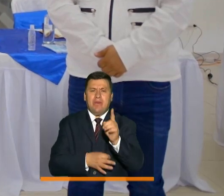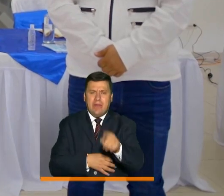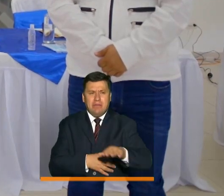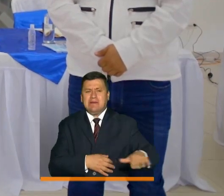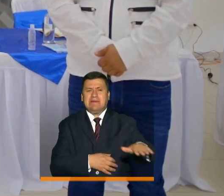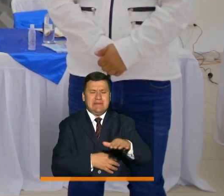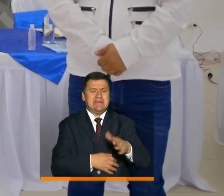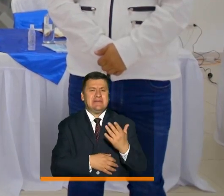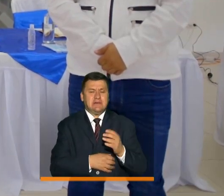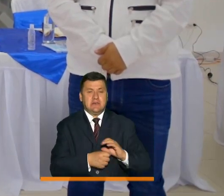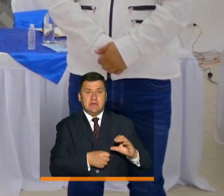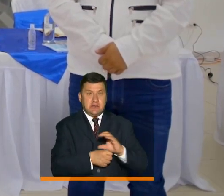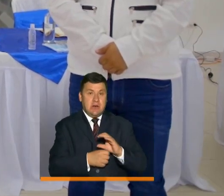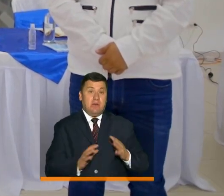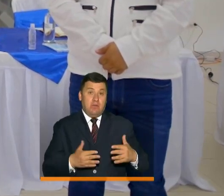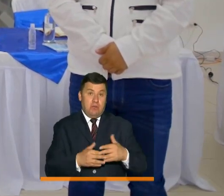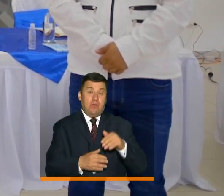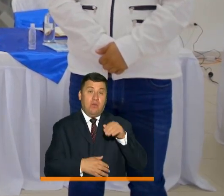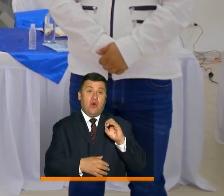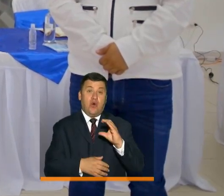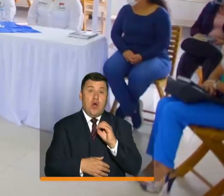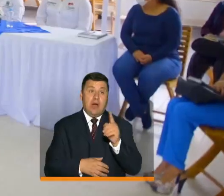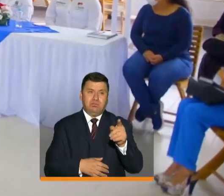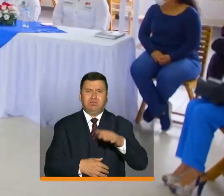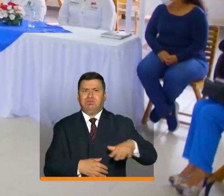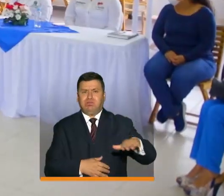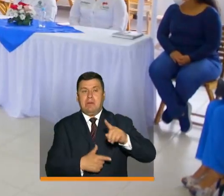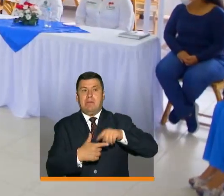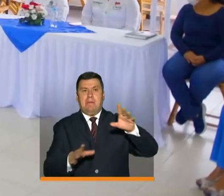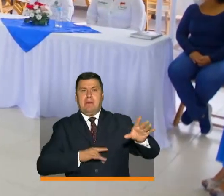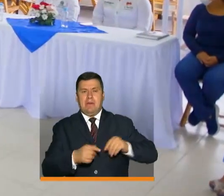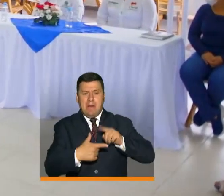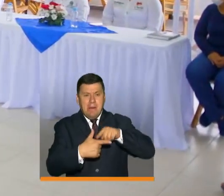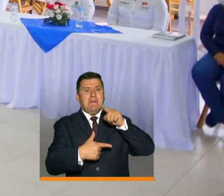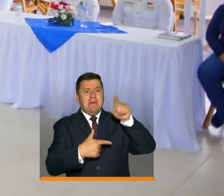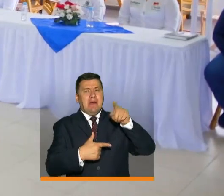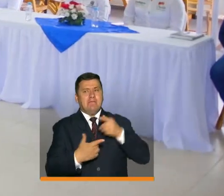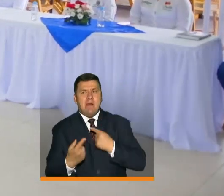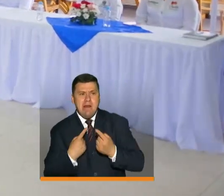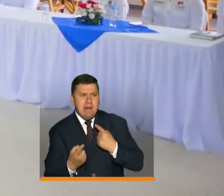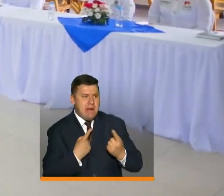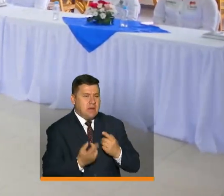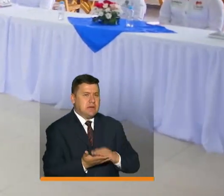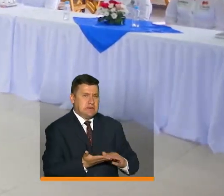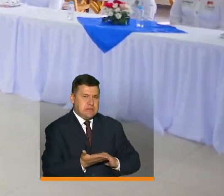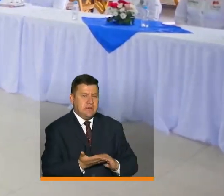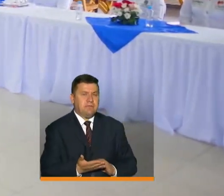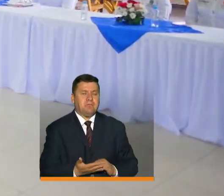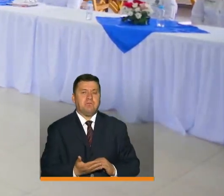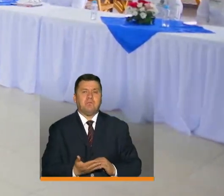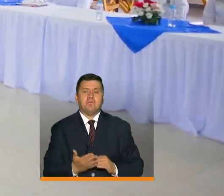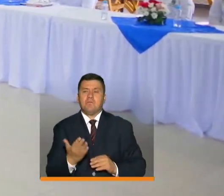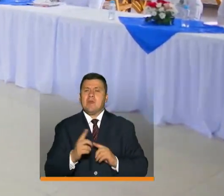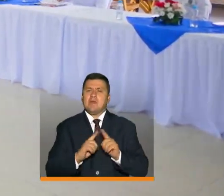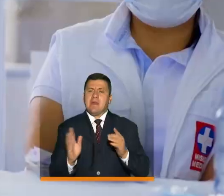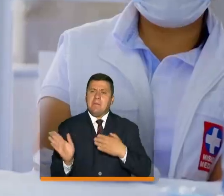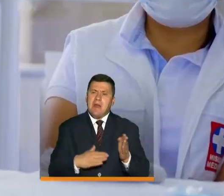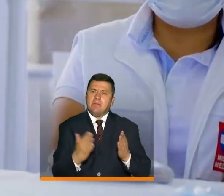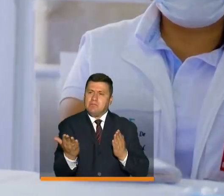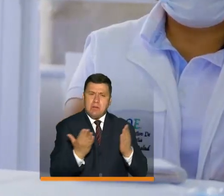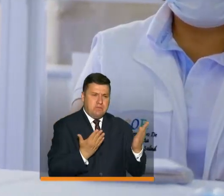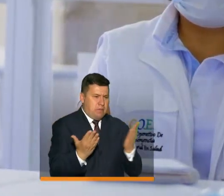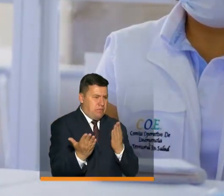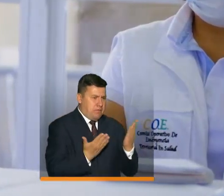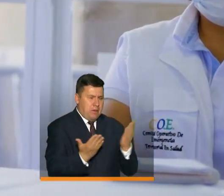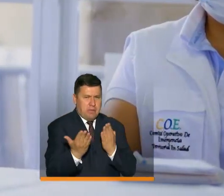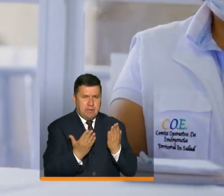en números de la ciudad de Mocoa han venido creciendo. Frente a esta situación se revisó los diferentes planes